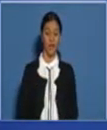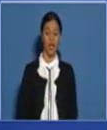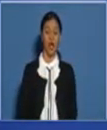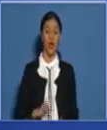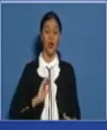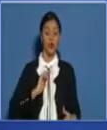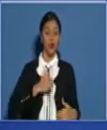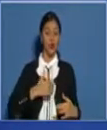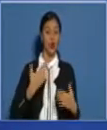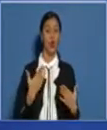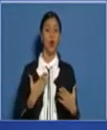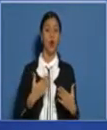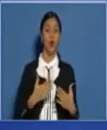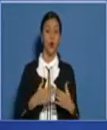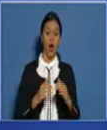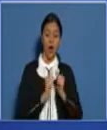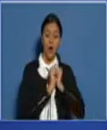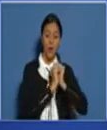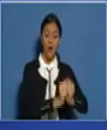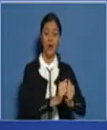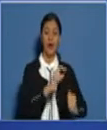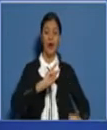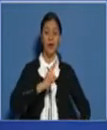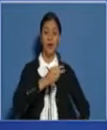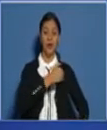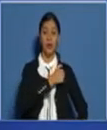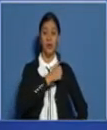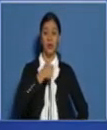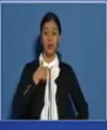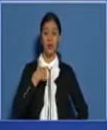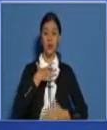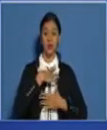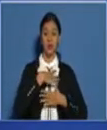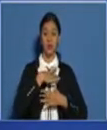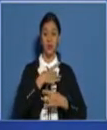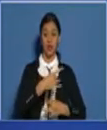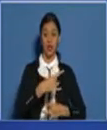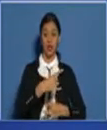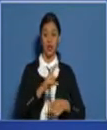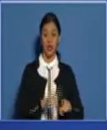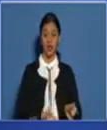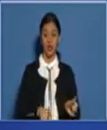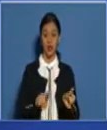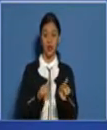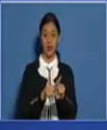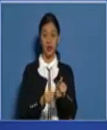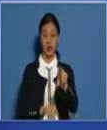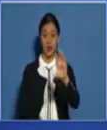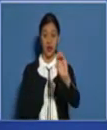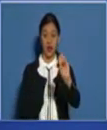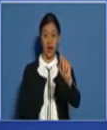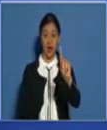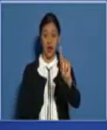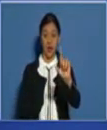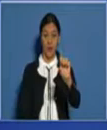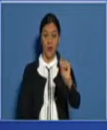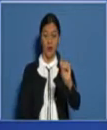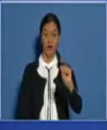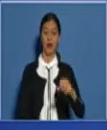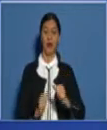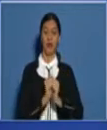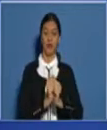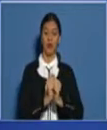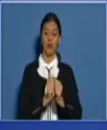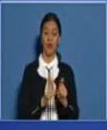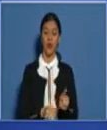acompañando al viceministro de Salud y a la OPS, que estuvo con nosotros, y otros